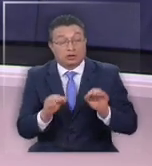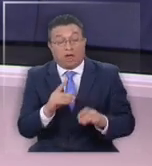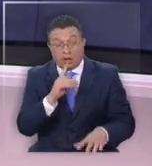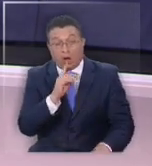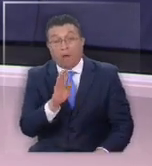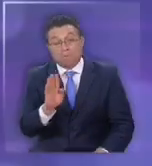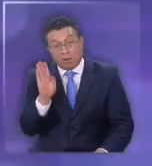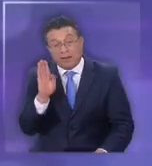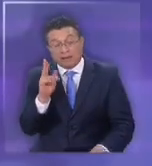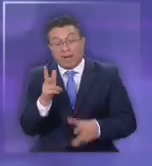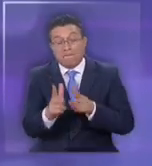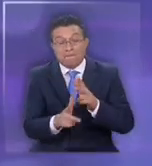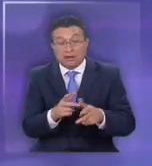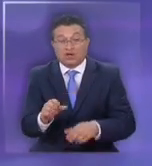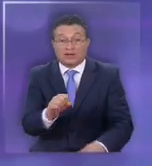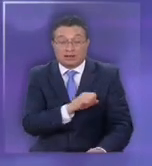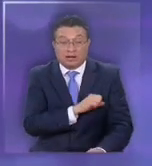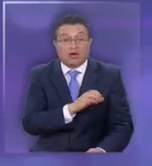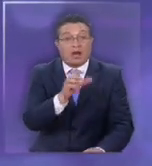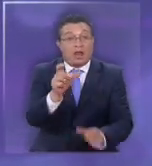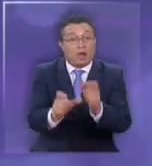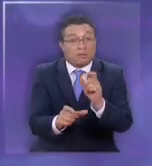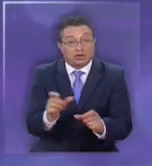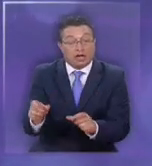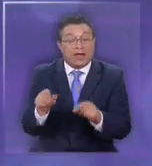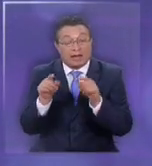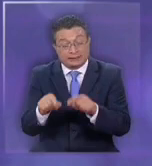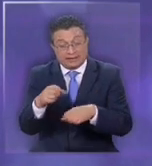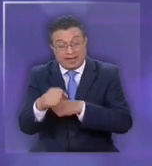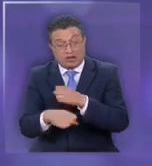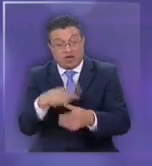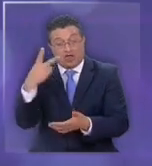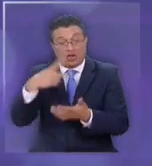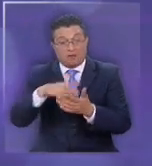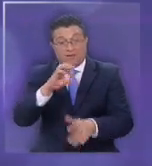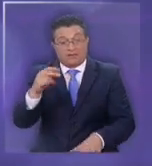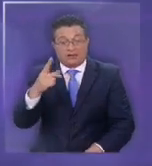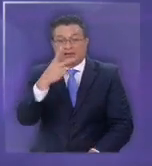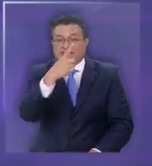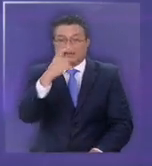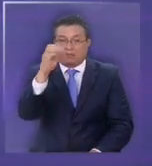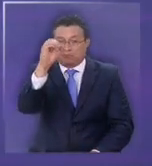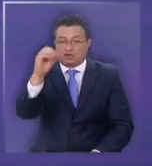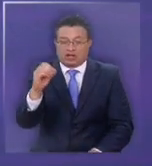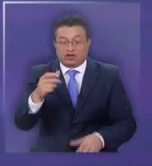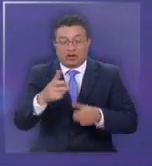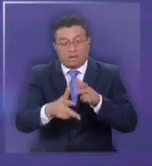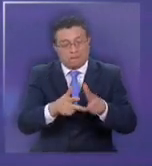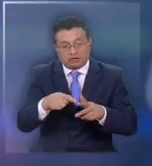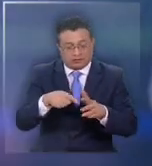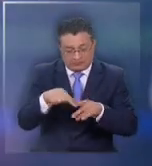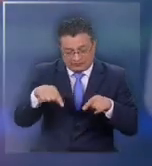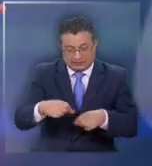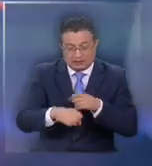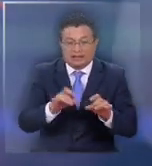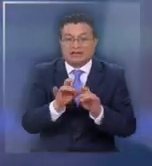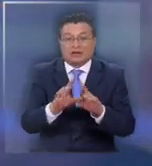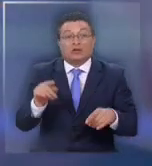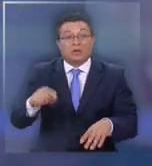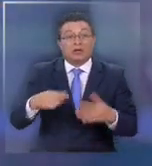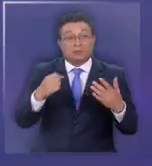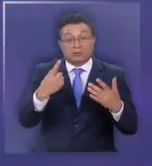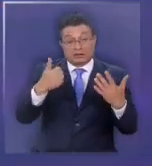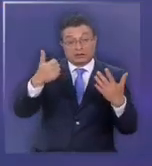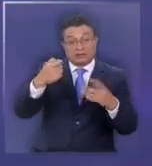promesa que hizo el metro santiago a la ciudadanía es que este año 2020 a estar el 100% de las pasiones y dentro del primer semestre el